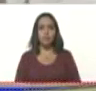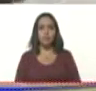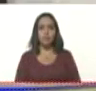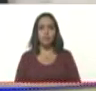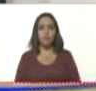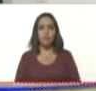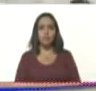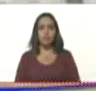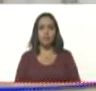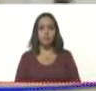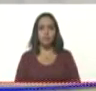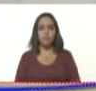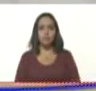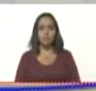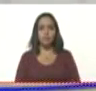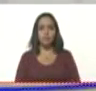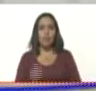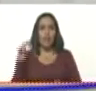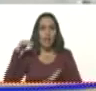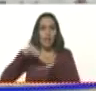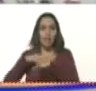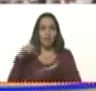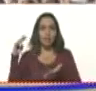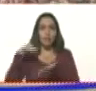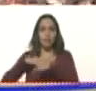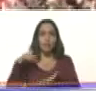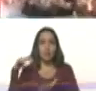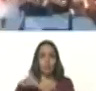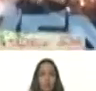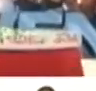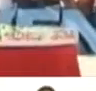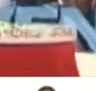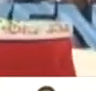¡Aragua, Aragua, Aragua, Aragua, Aragua!